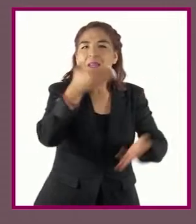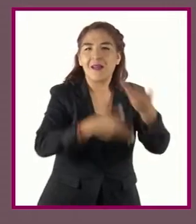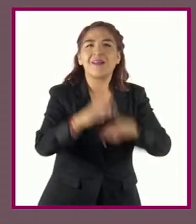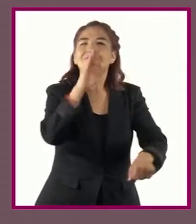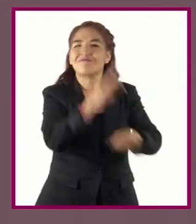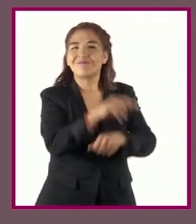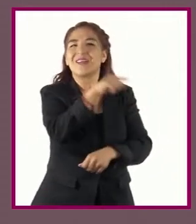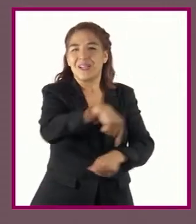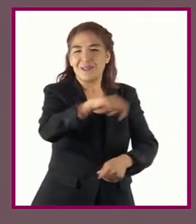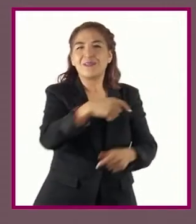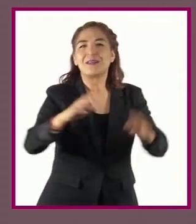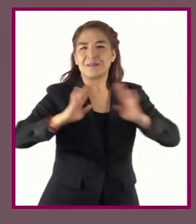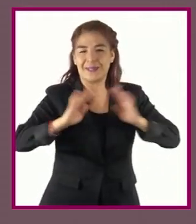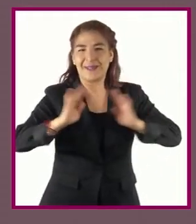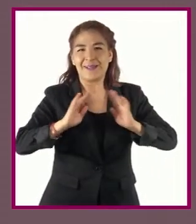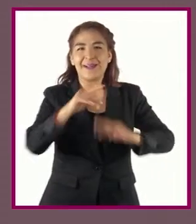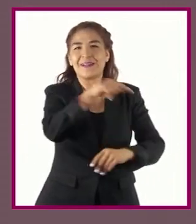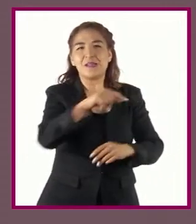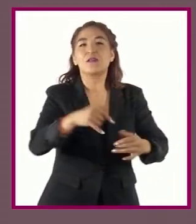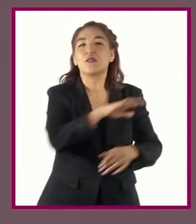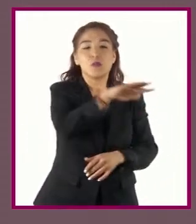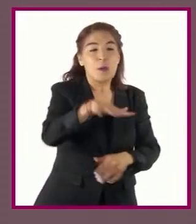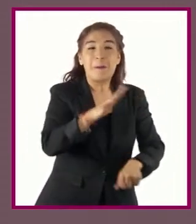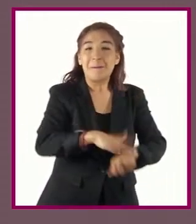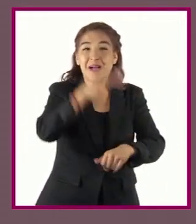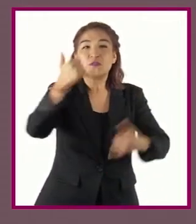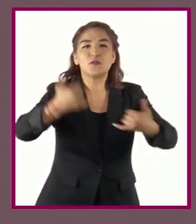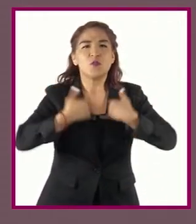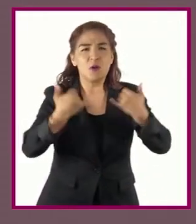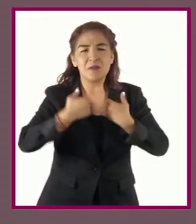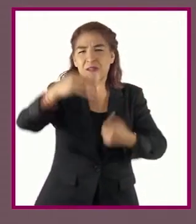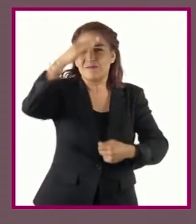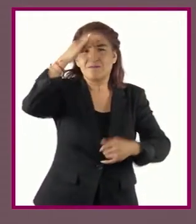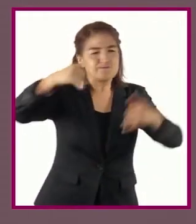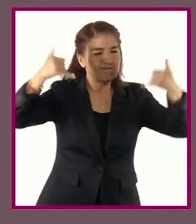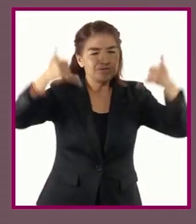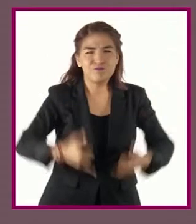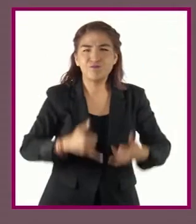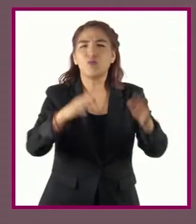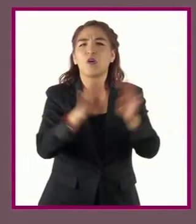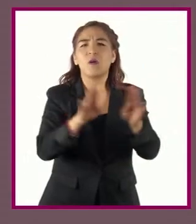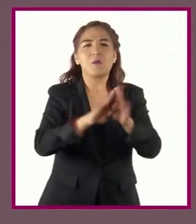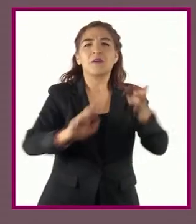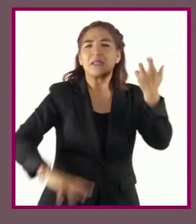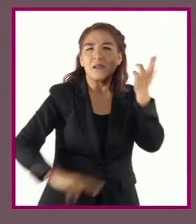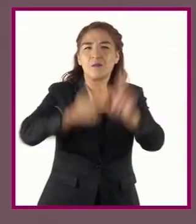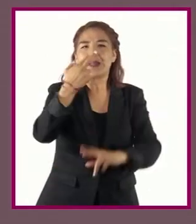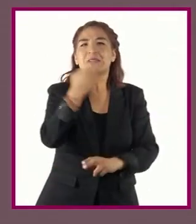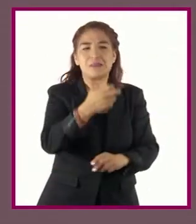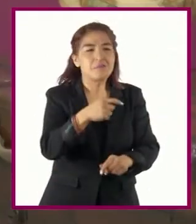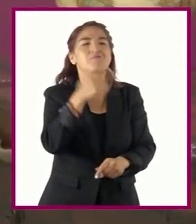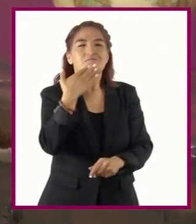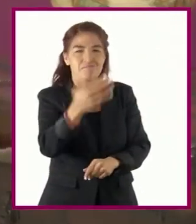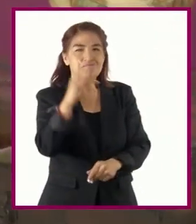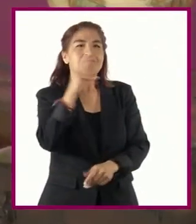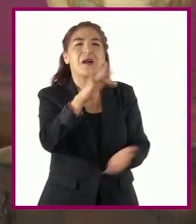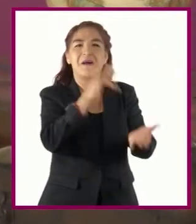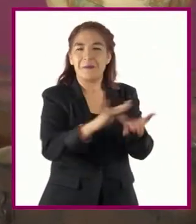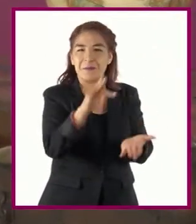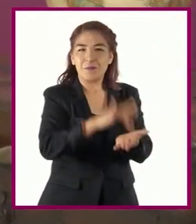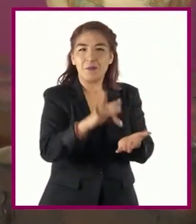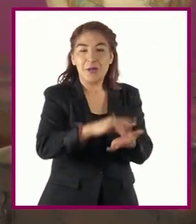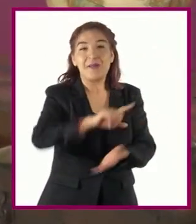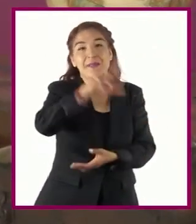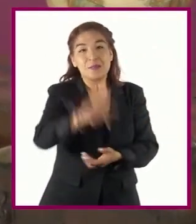guerrilleros, pues en su mayoría eran jóvenes que se habían levantado en armas por lo que consideraban una causa justa. A partir